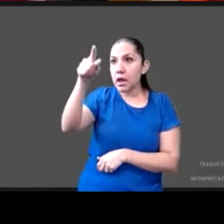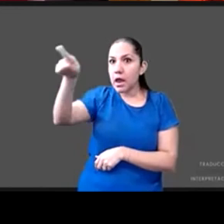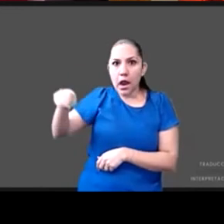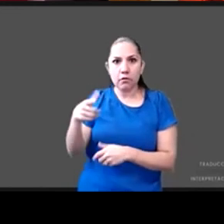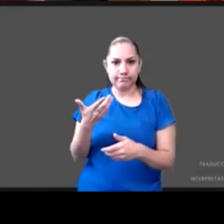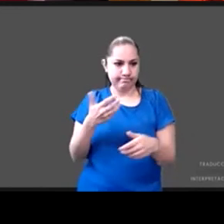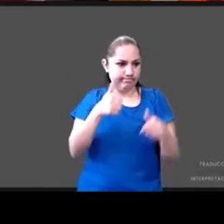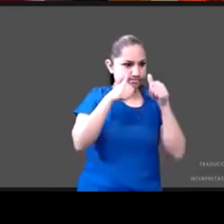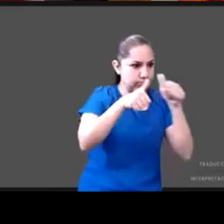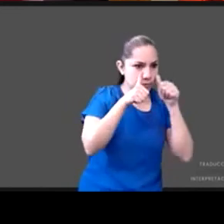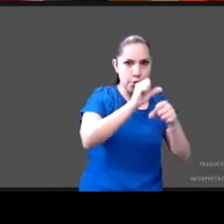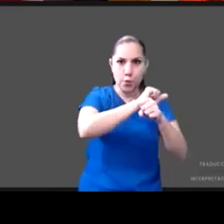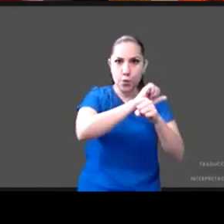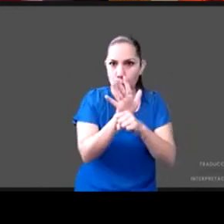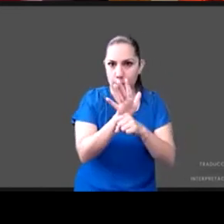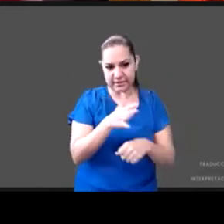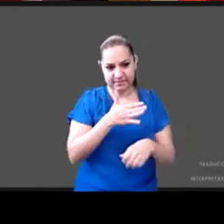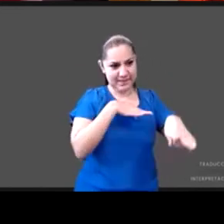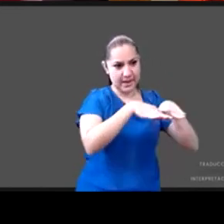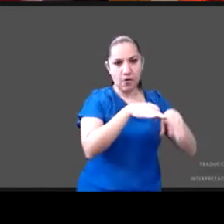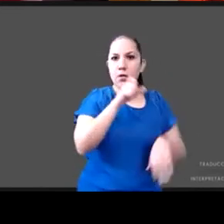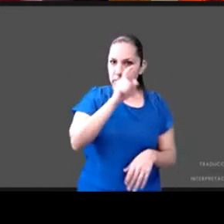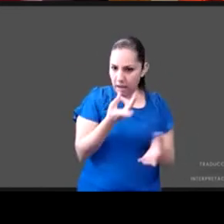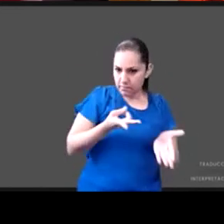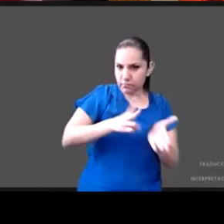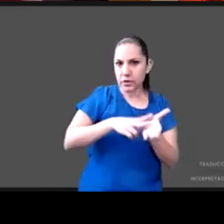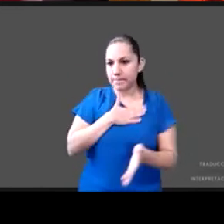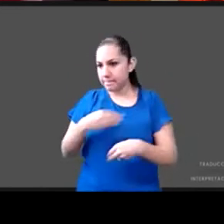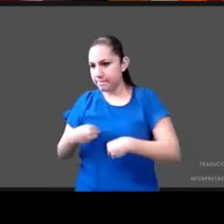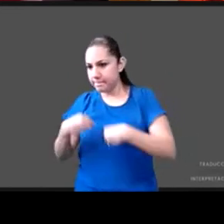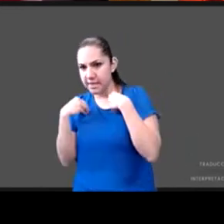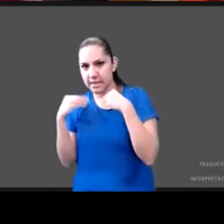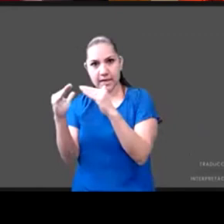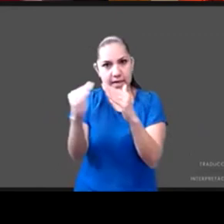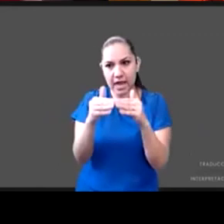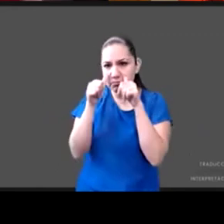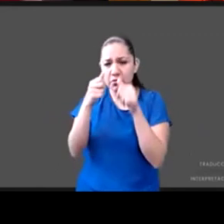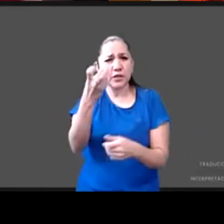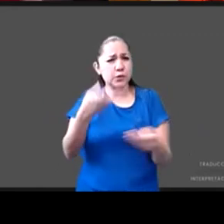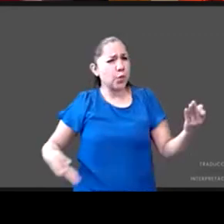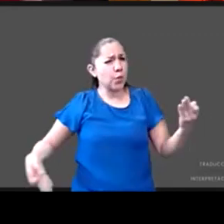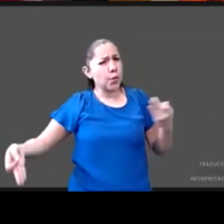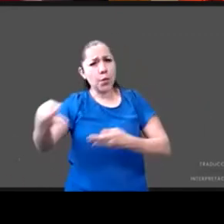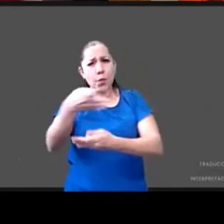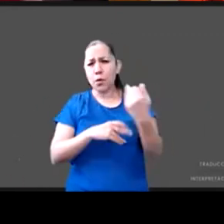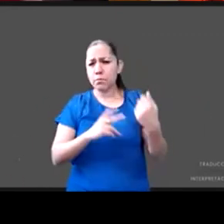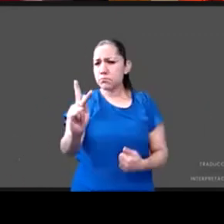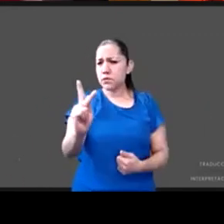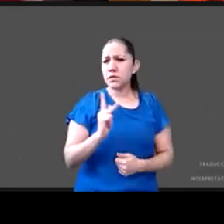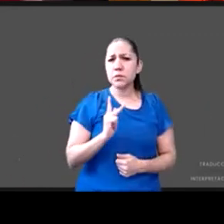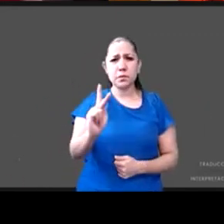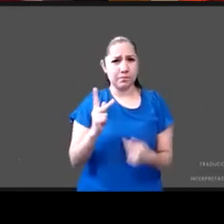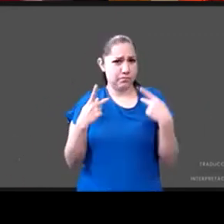siguen con su vida cotidiana todas las personas. Creo que esta pandemia en ese sentido ha sido